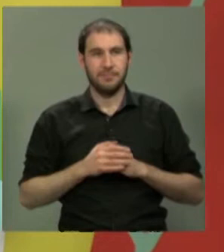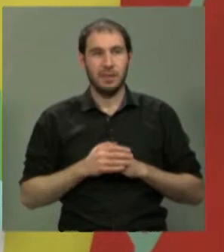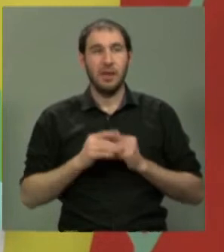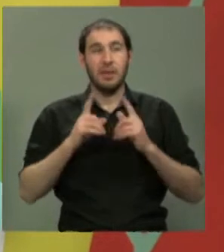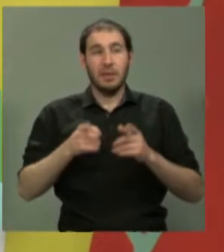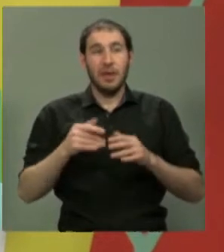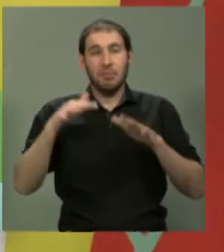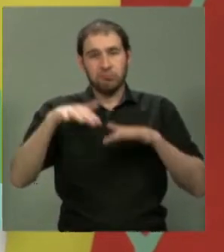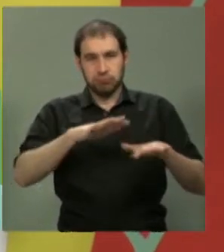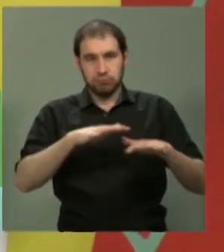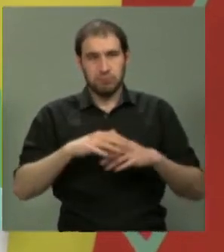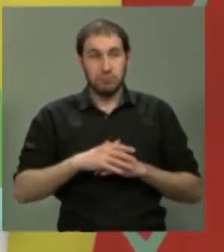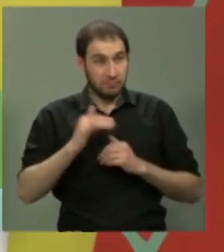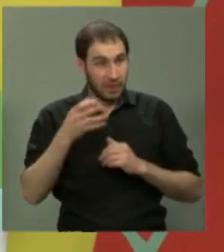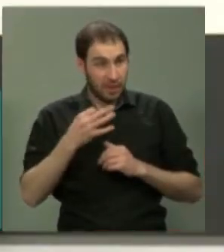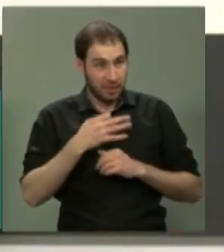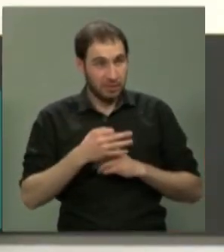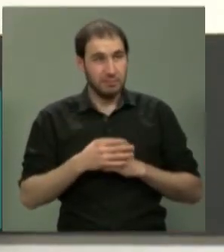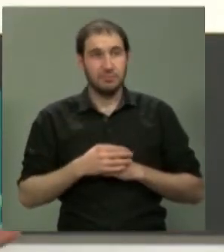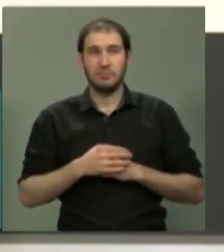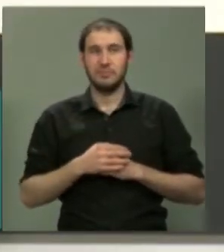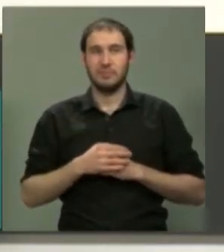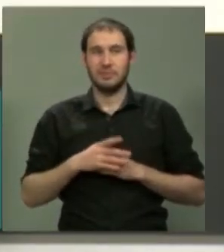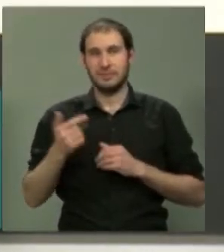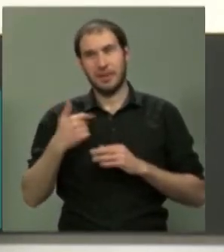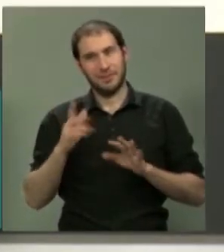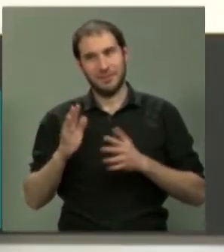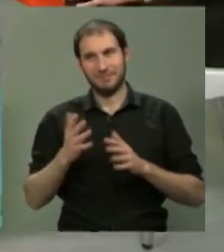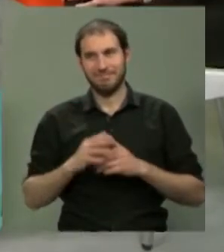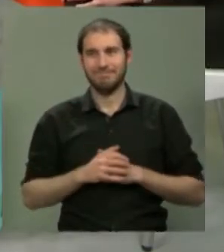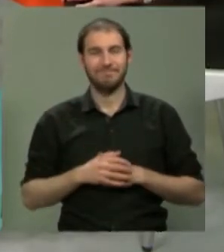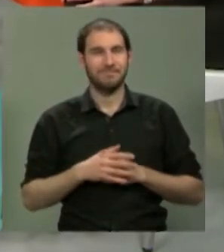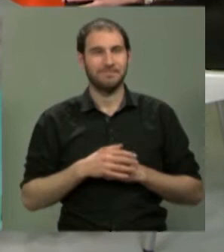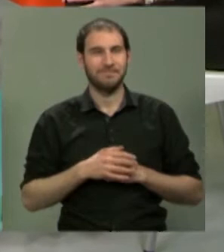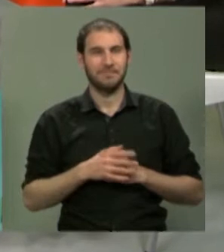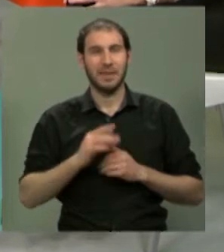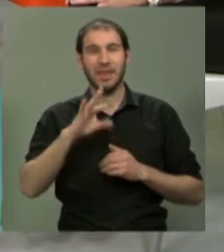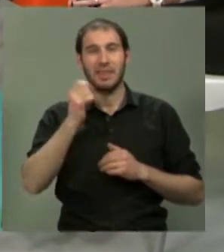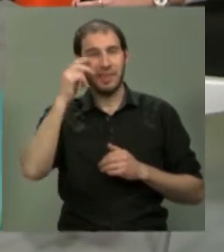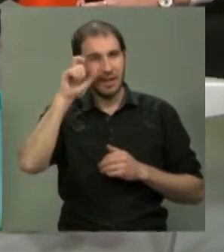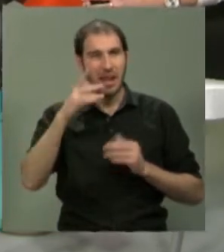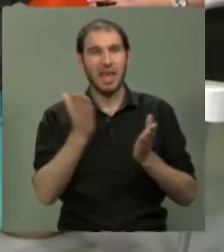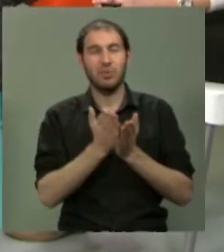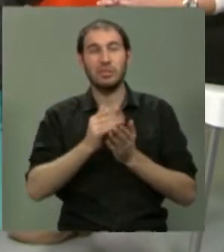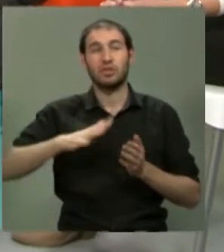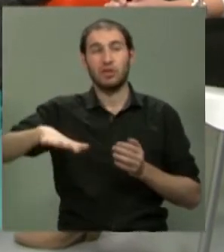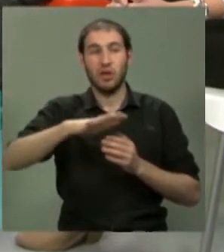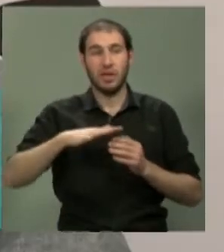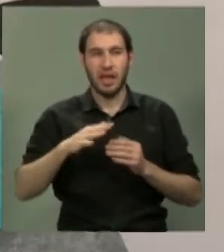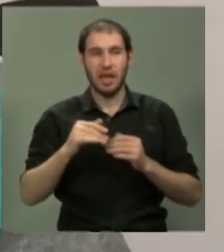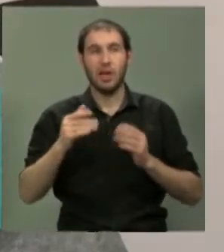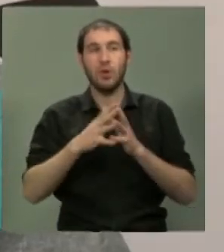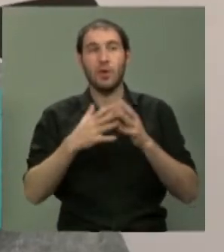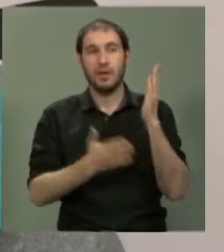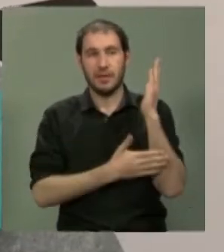también militante. ¿Es así? Ya no tanto, bueno, está bien. Daniel Videla, estudiante de Sociología y militante de